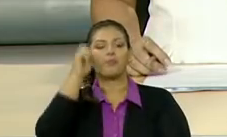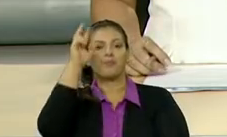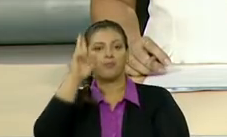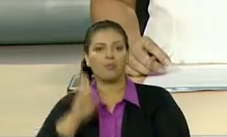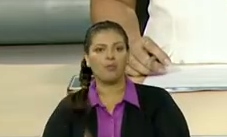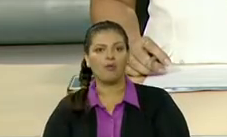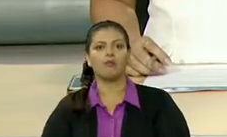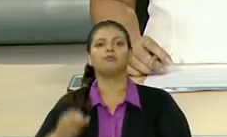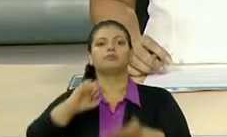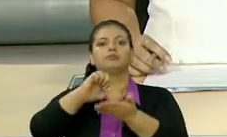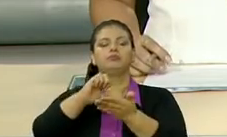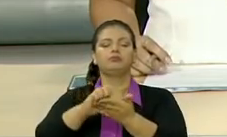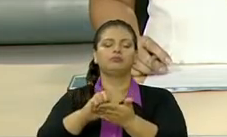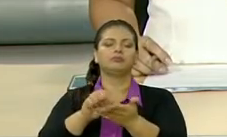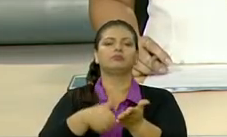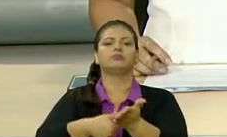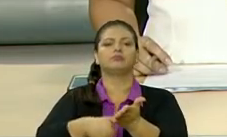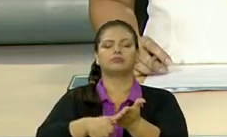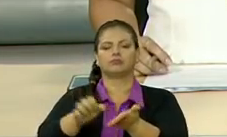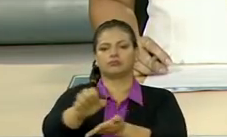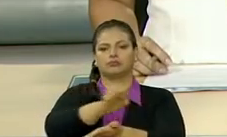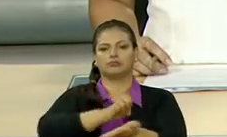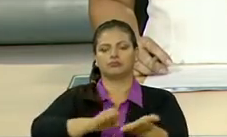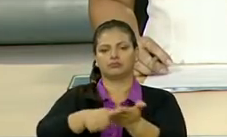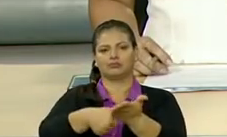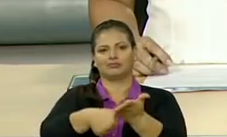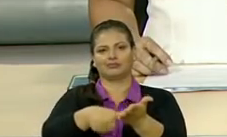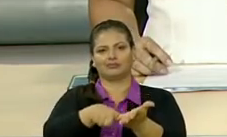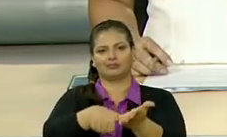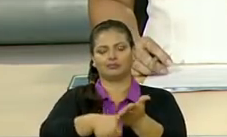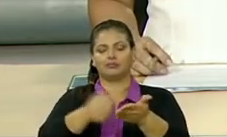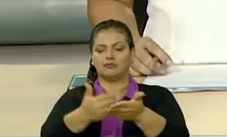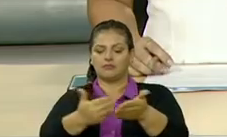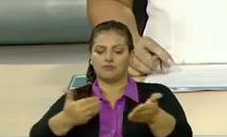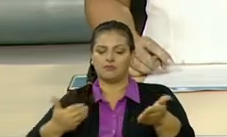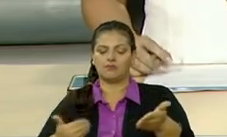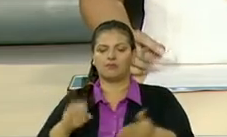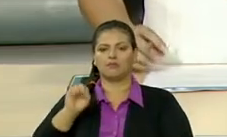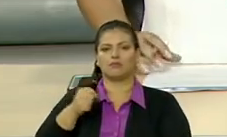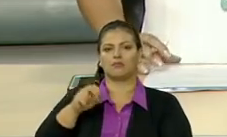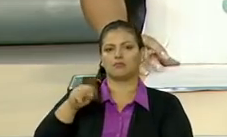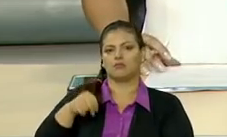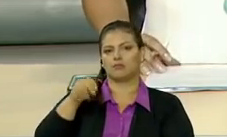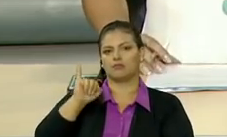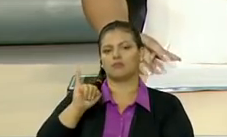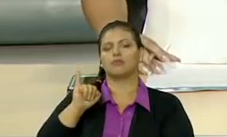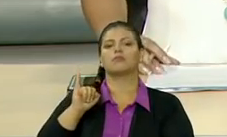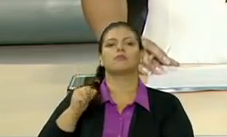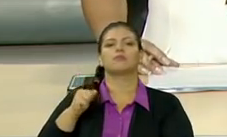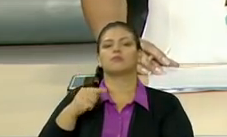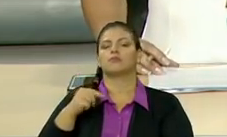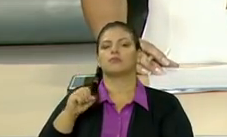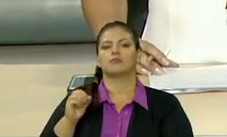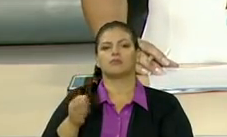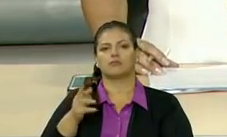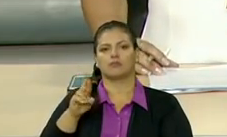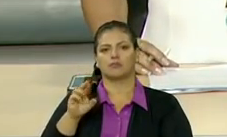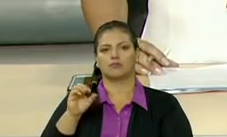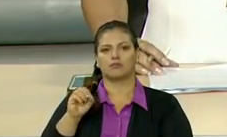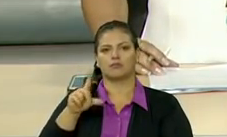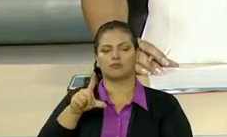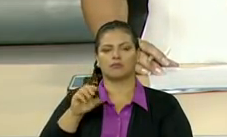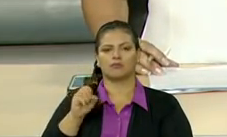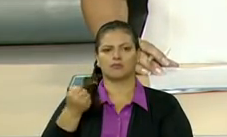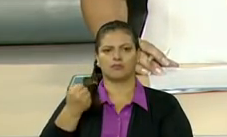ser acusados de cometer varios delitos, entre ellos venta de droga. Los detenidos son una pareja de